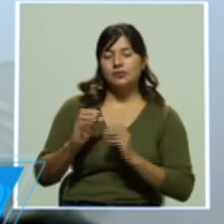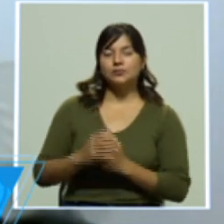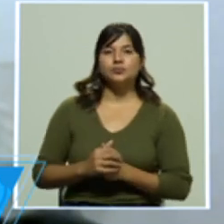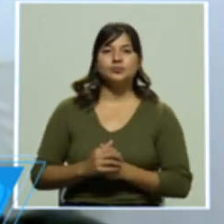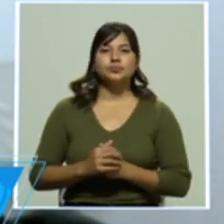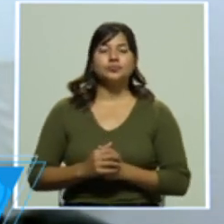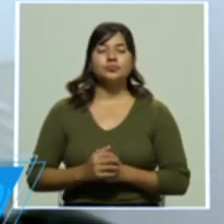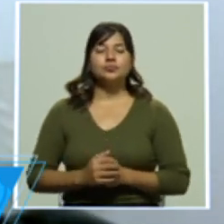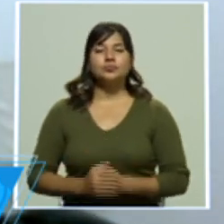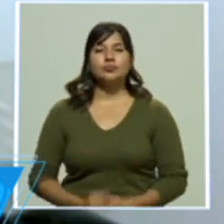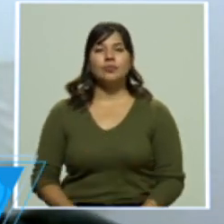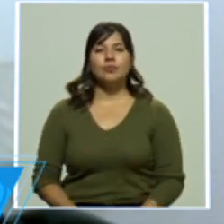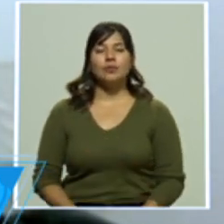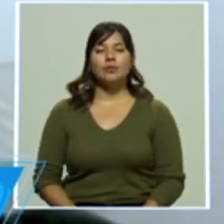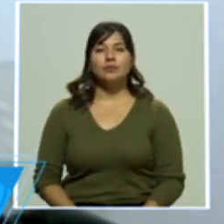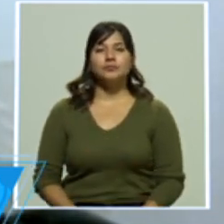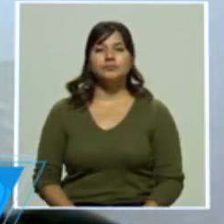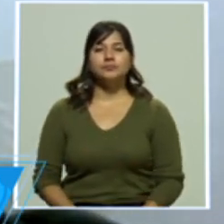país.